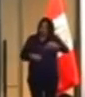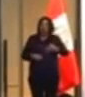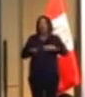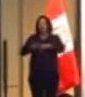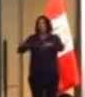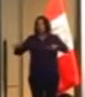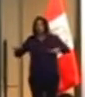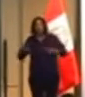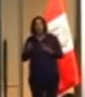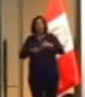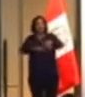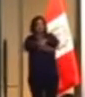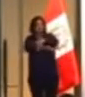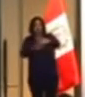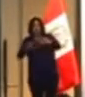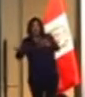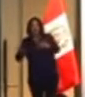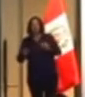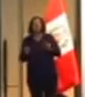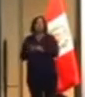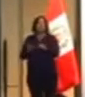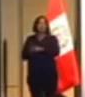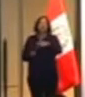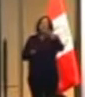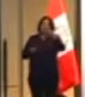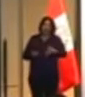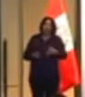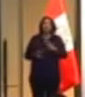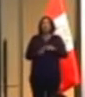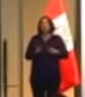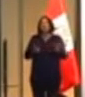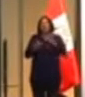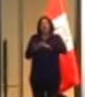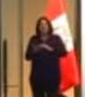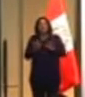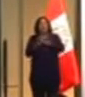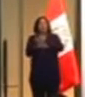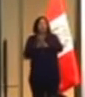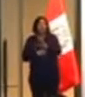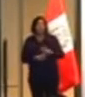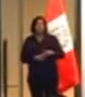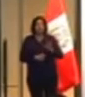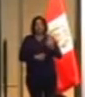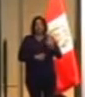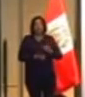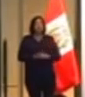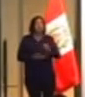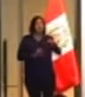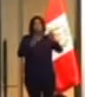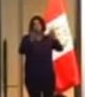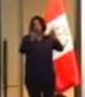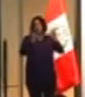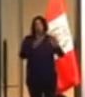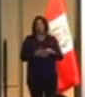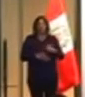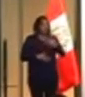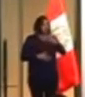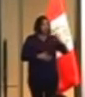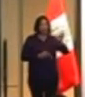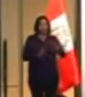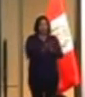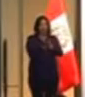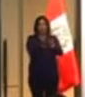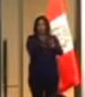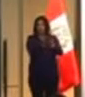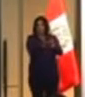espacios públicos, tenemos también verdaderos ciudadanos y tenemos más seguridad. Fíjense que uno de los temas en cualquier manual de